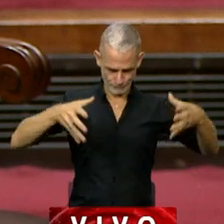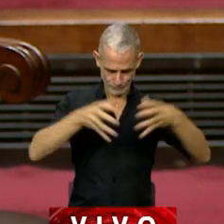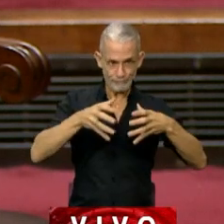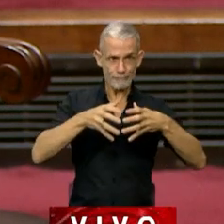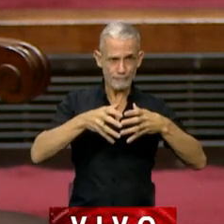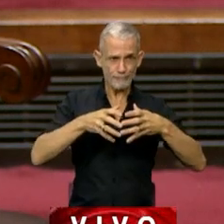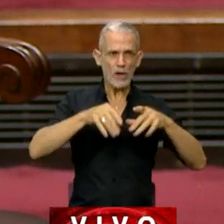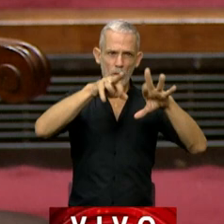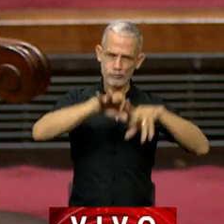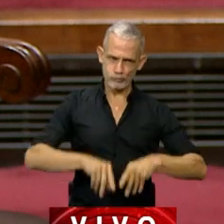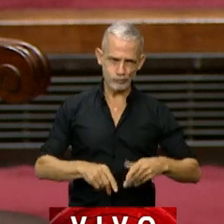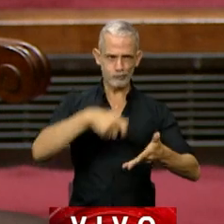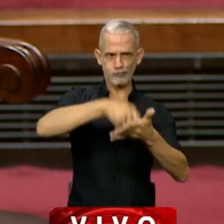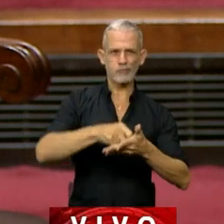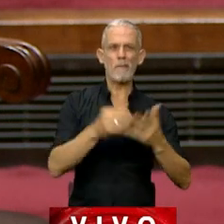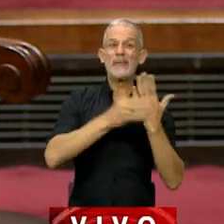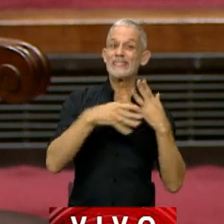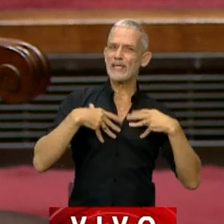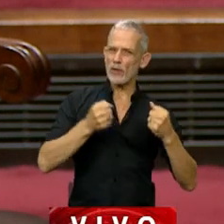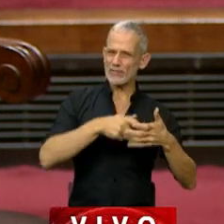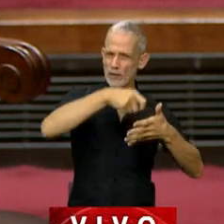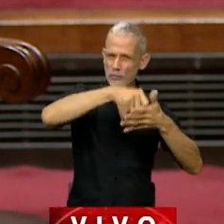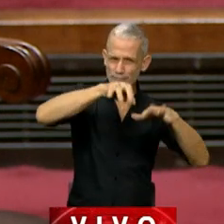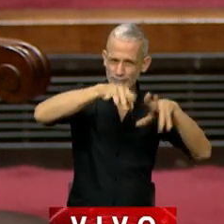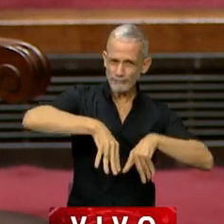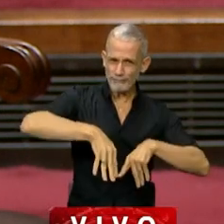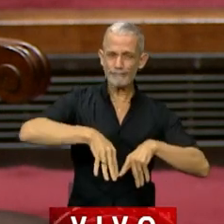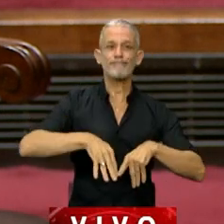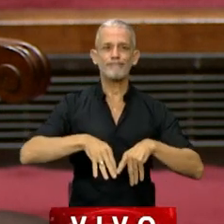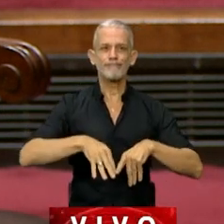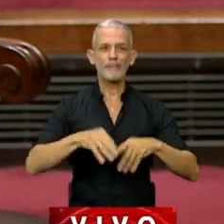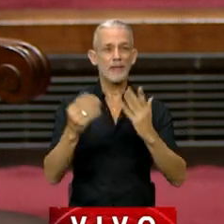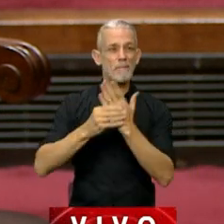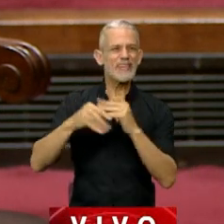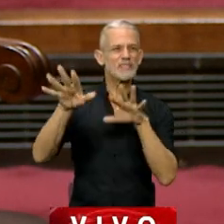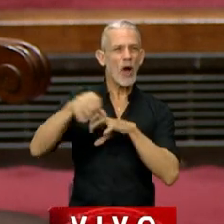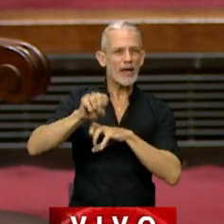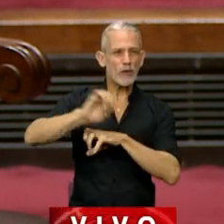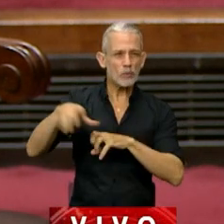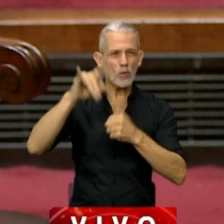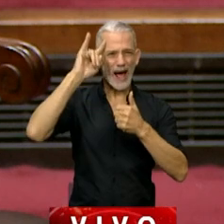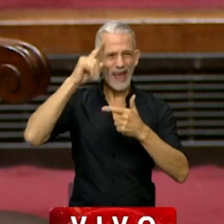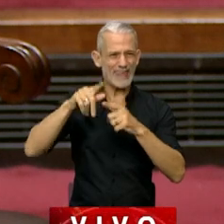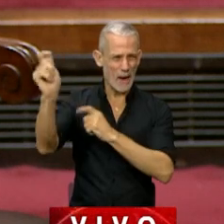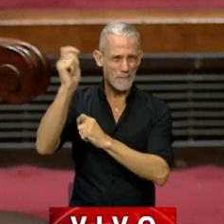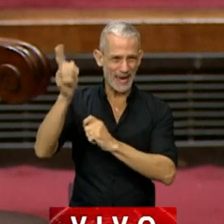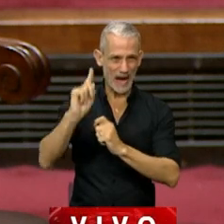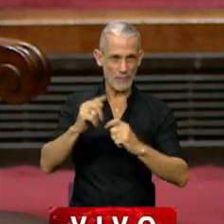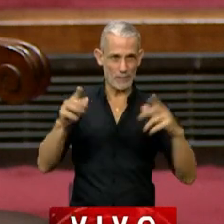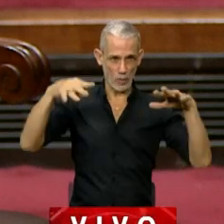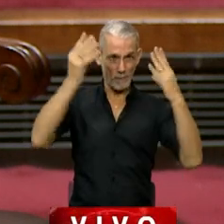una resolución conjunta con el Ministerio de Salud y el Ministerio de Agricultura, Ganadería y Pesca de aquel entonces.